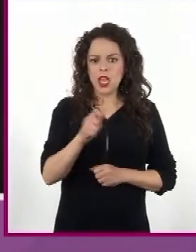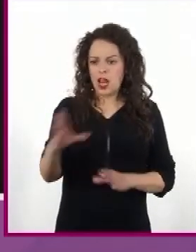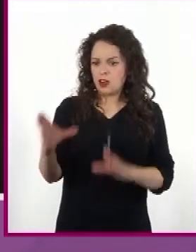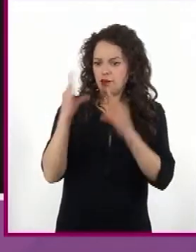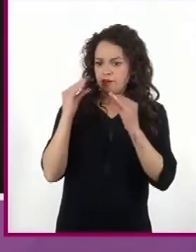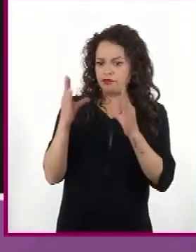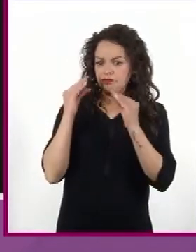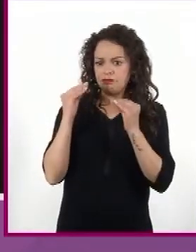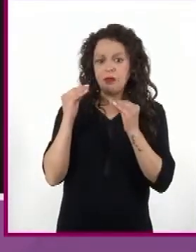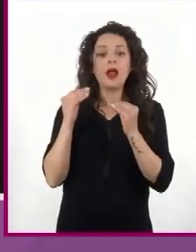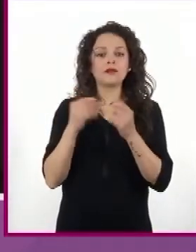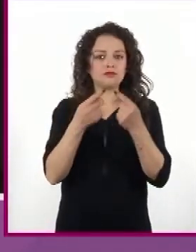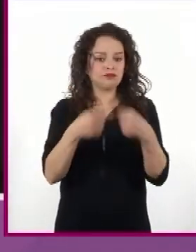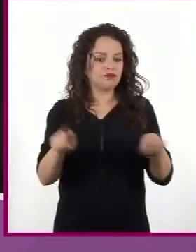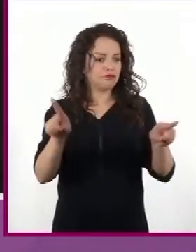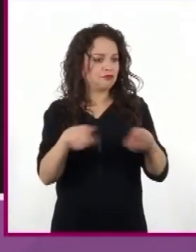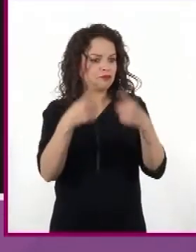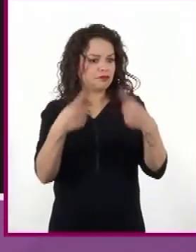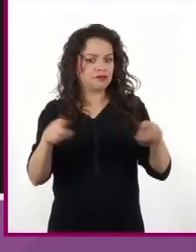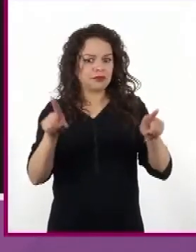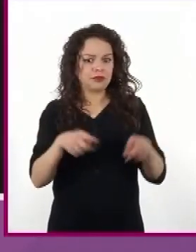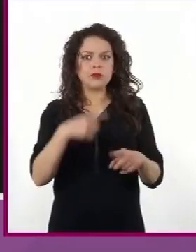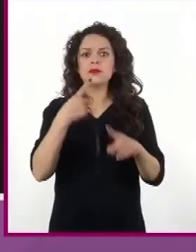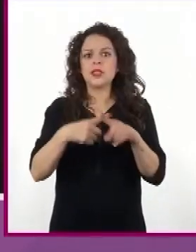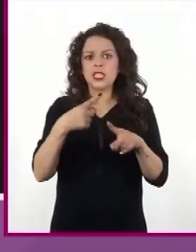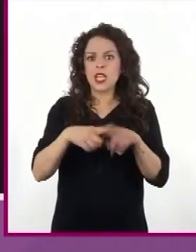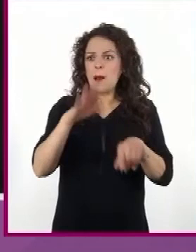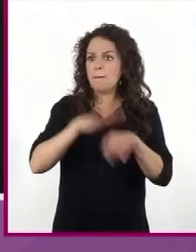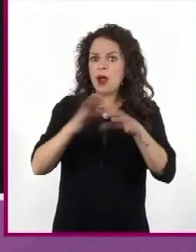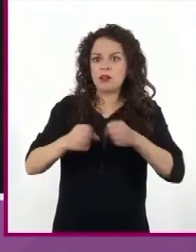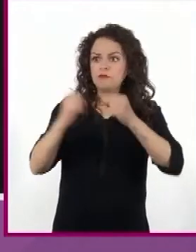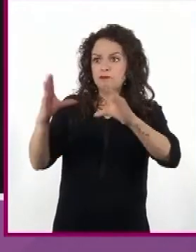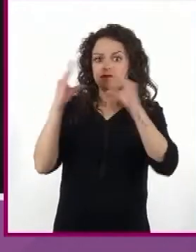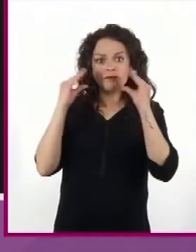Mi maestra fundamental fue la Orquesta Sinfónica Nacional, ¿no?